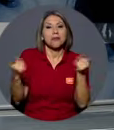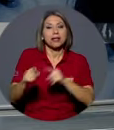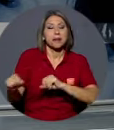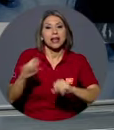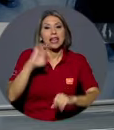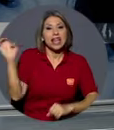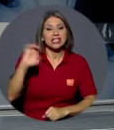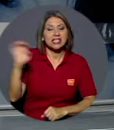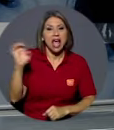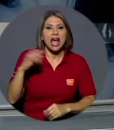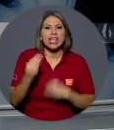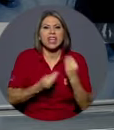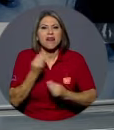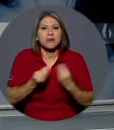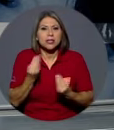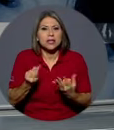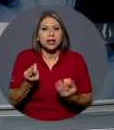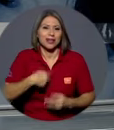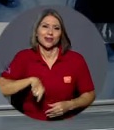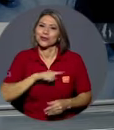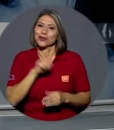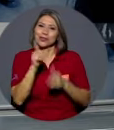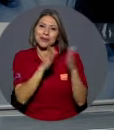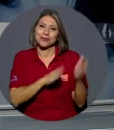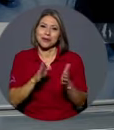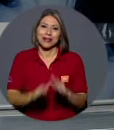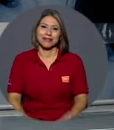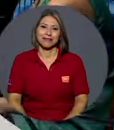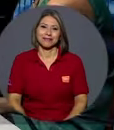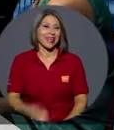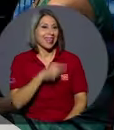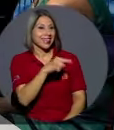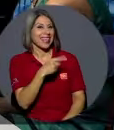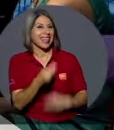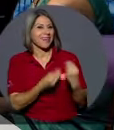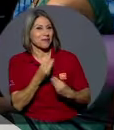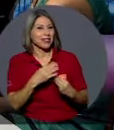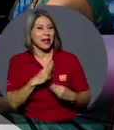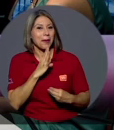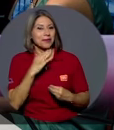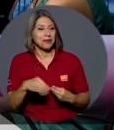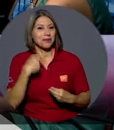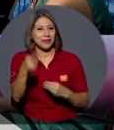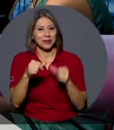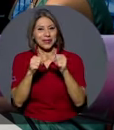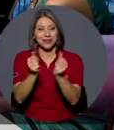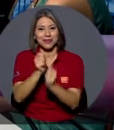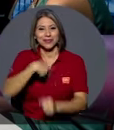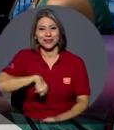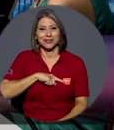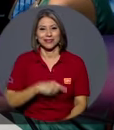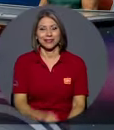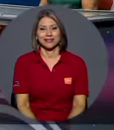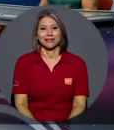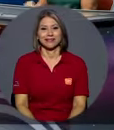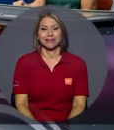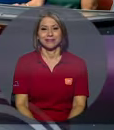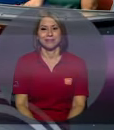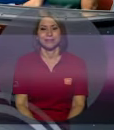estamos preparados para eso. Bueno, ¿y qué vamos a hacer? Es de lo que vamos a hablar en el siguiente bloque. Quédese con una mirada, que ya volvemos.